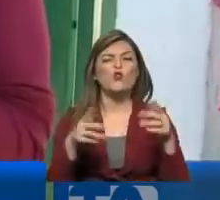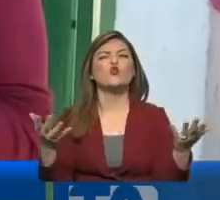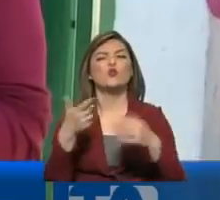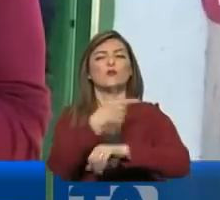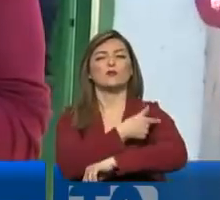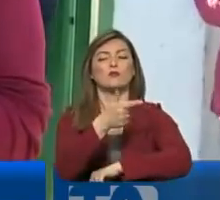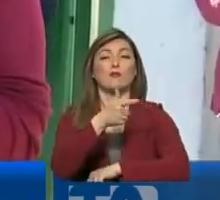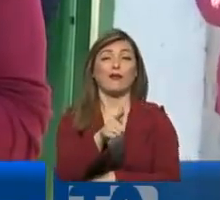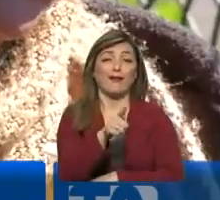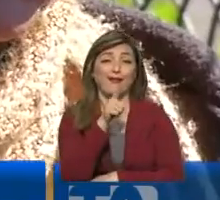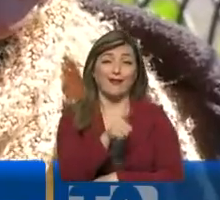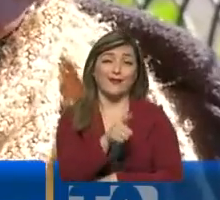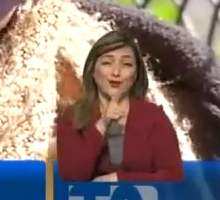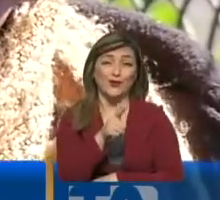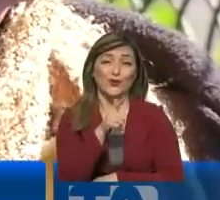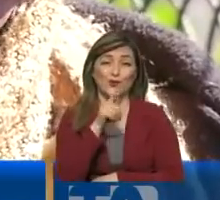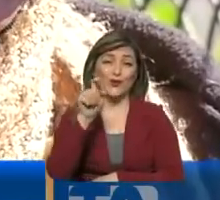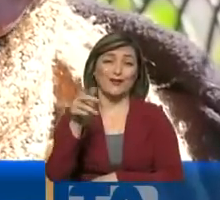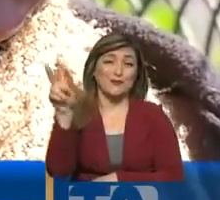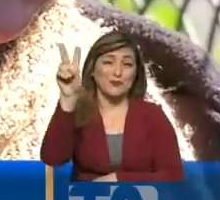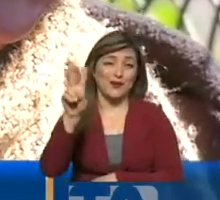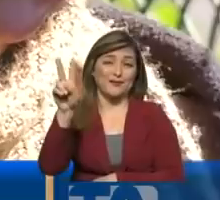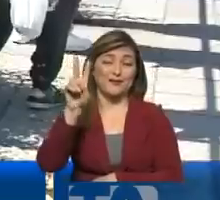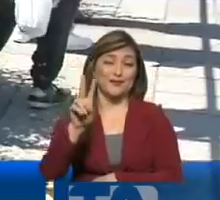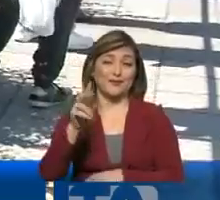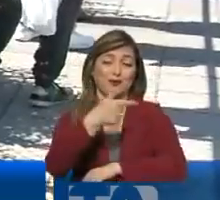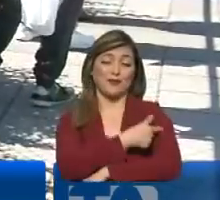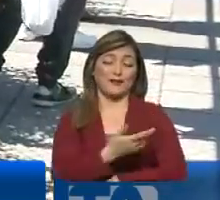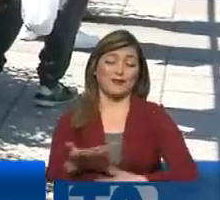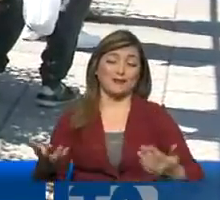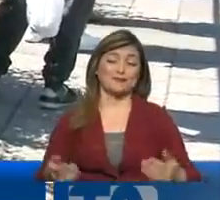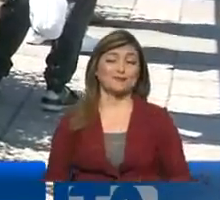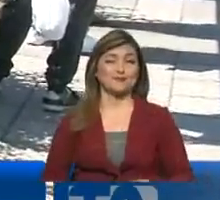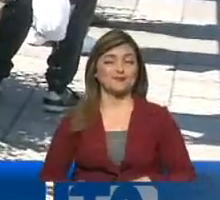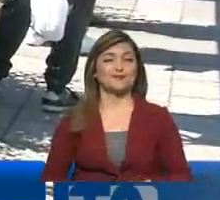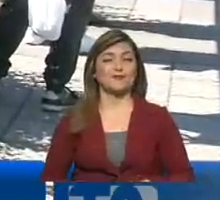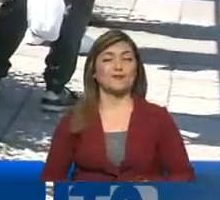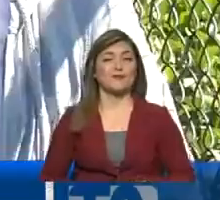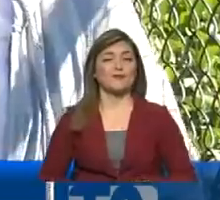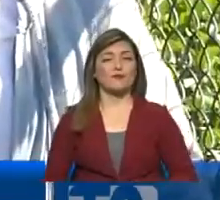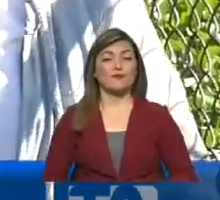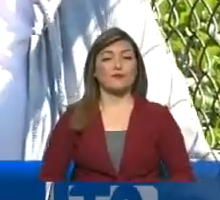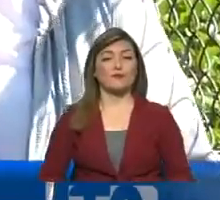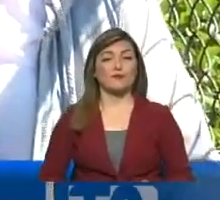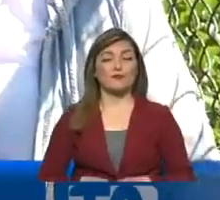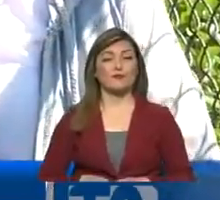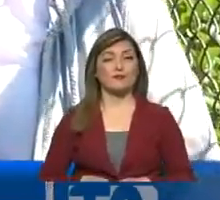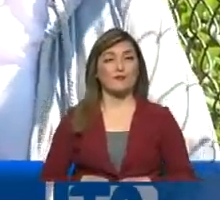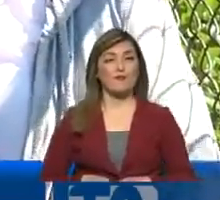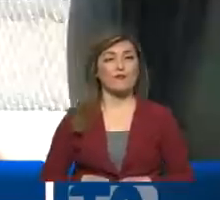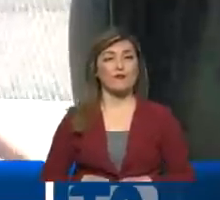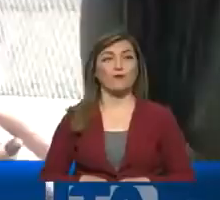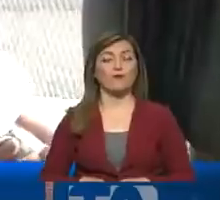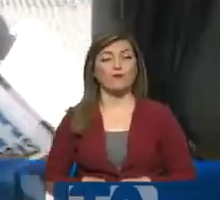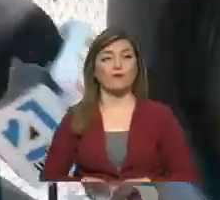y verificaron que este viernes deben recibir la primera dosis, pero el lugar asignado está ubicado en La Tacunga, provincia de